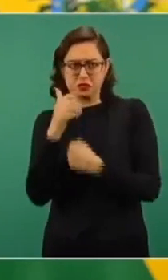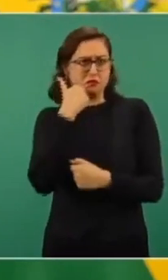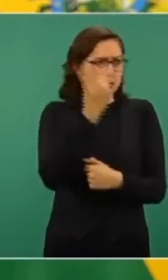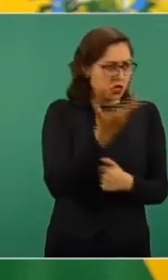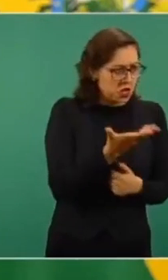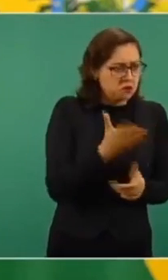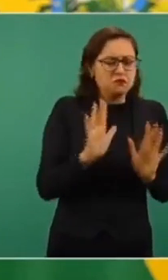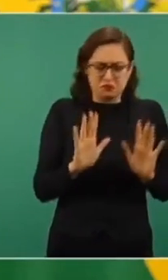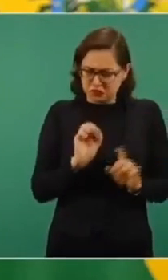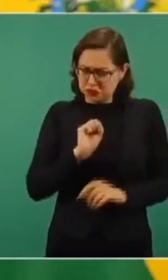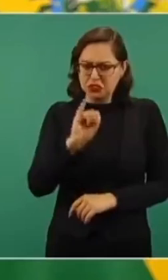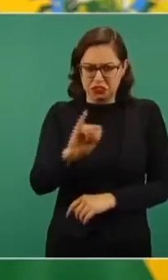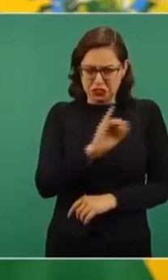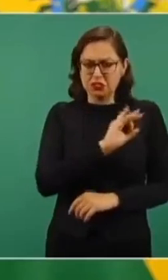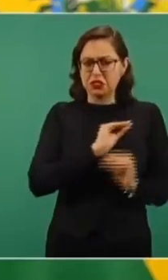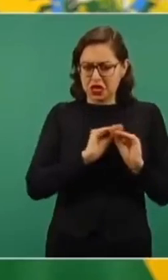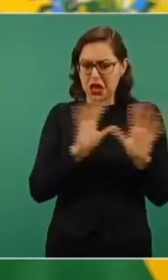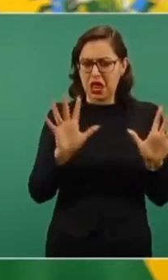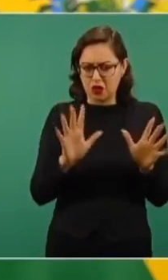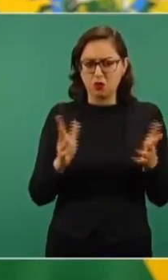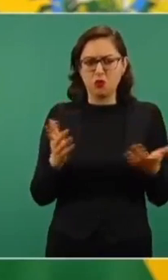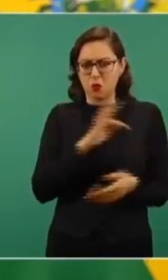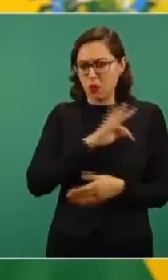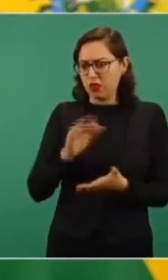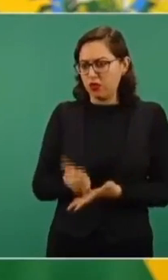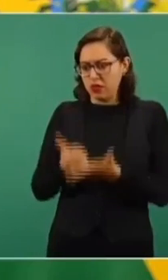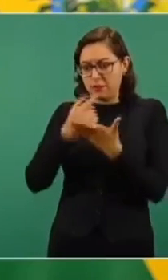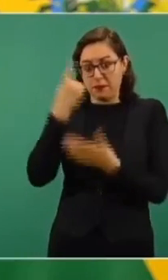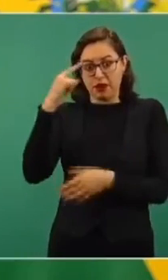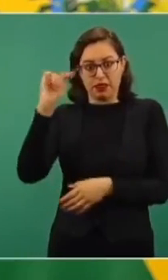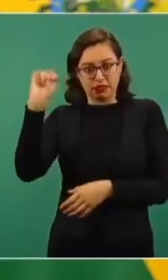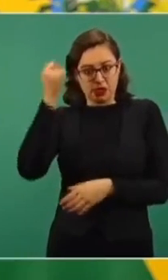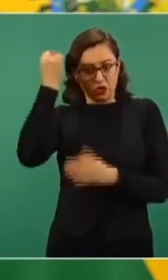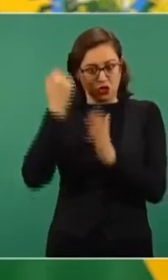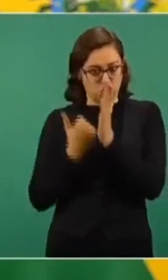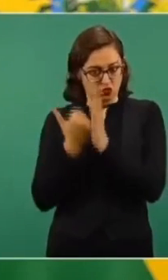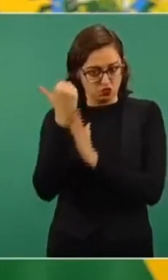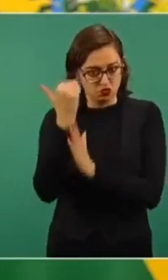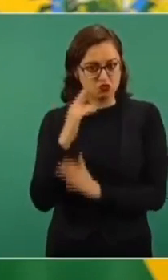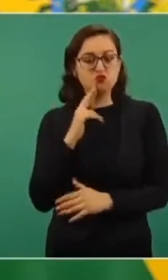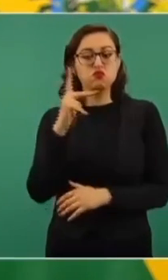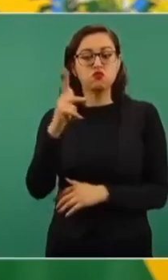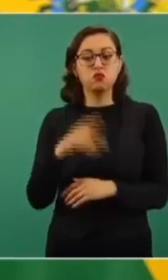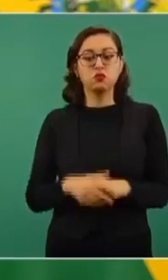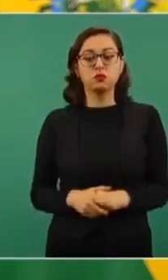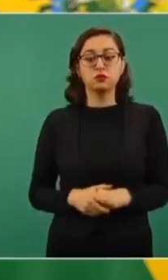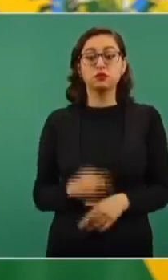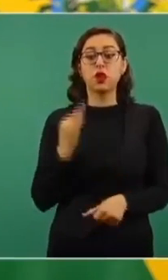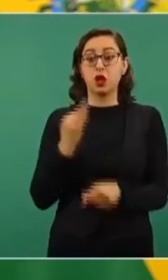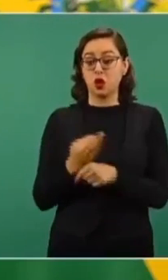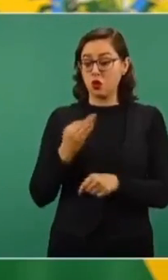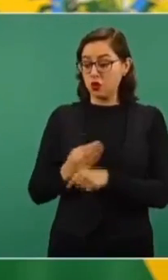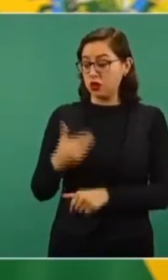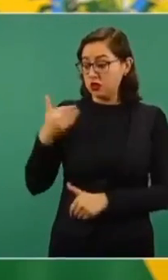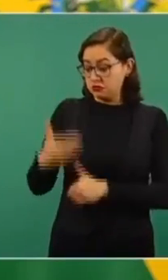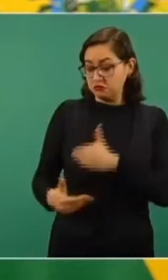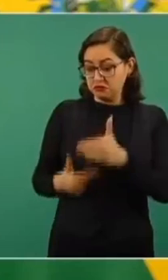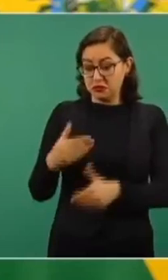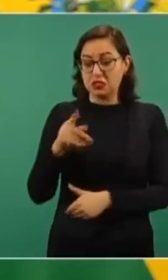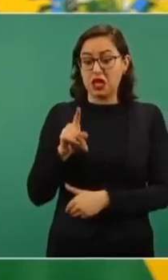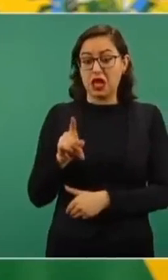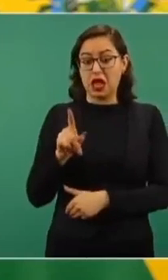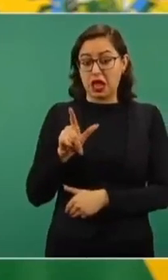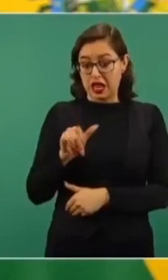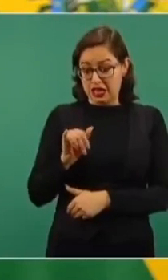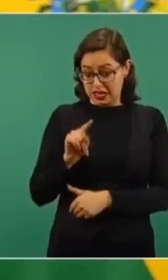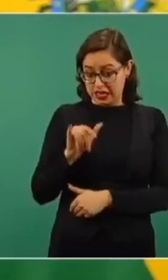tecnología para el país? Lo cierto que hasta donde hemos podido avanzar, estamos produciendo y exportando en realidad carbonato